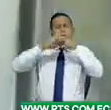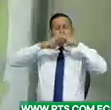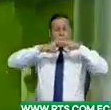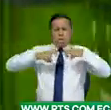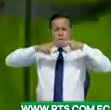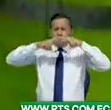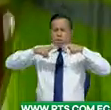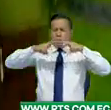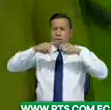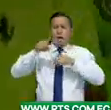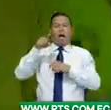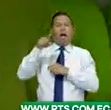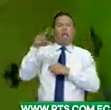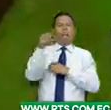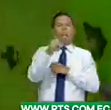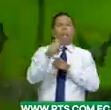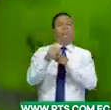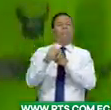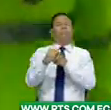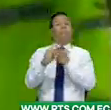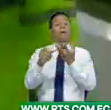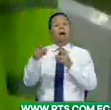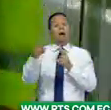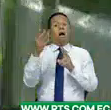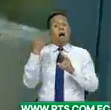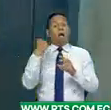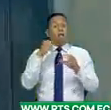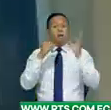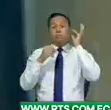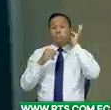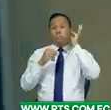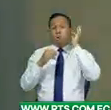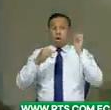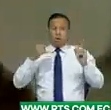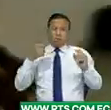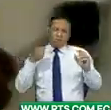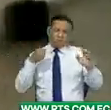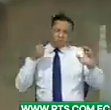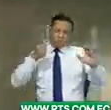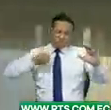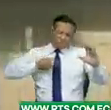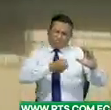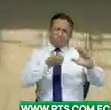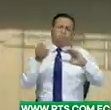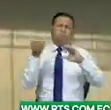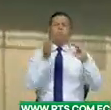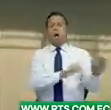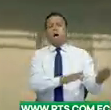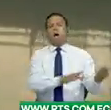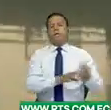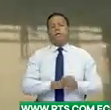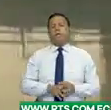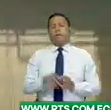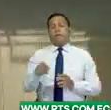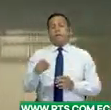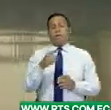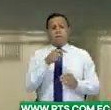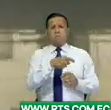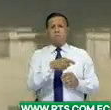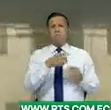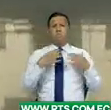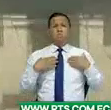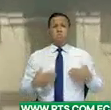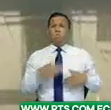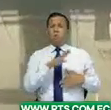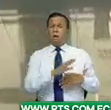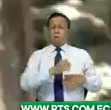Está acusado de un presunto delito de femicidio, sería el responsable de acabar con la vida de su ex conviviente, cuyo cuerpo presentaba múltiples